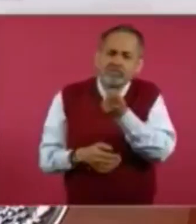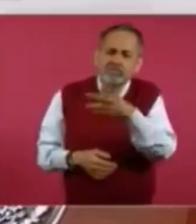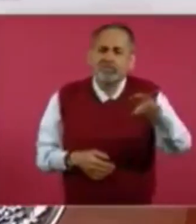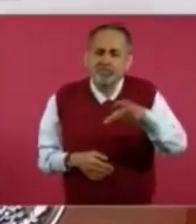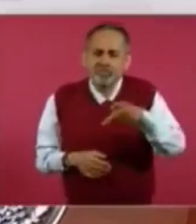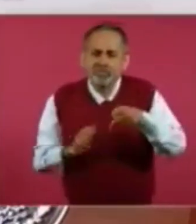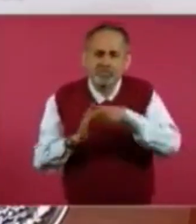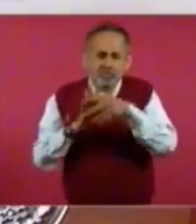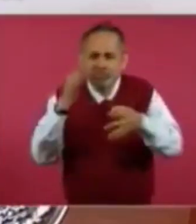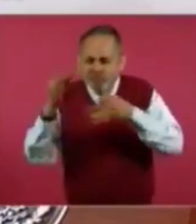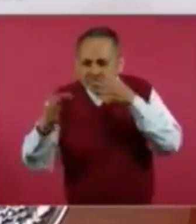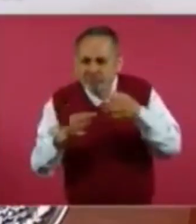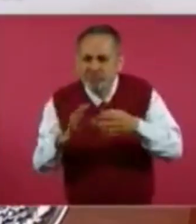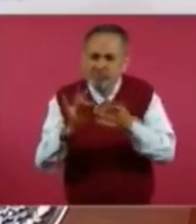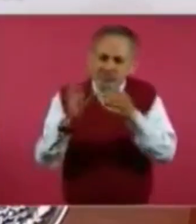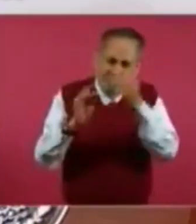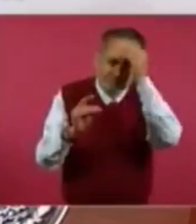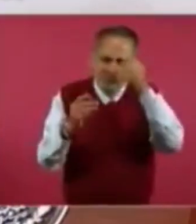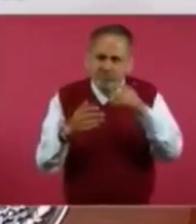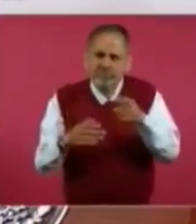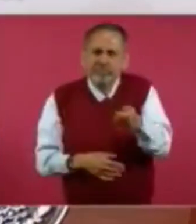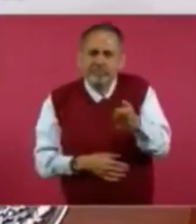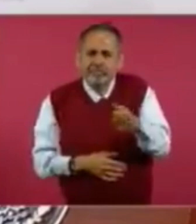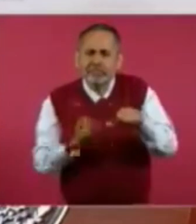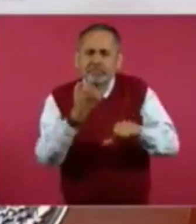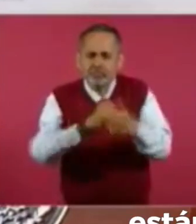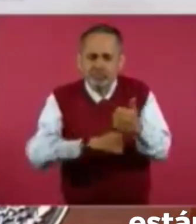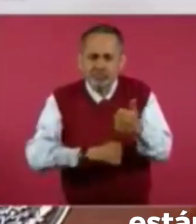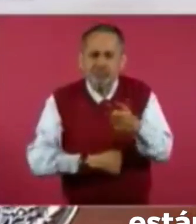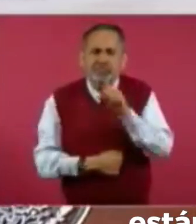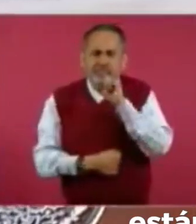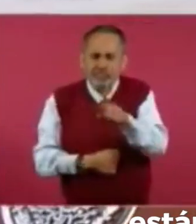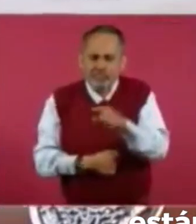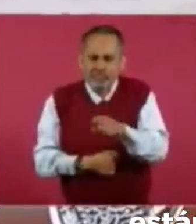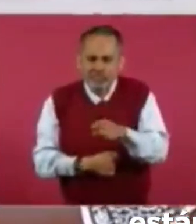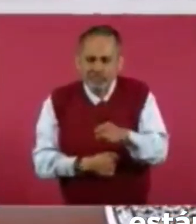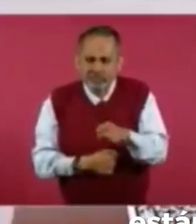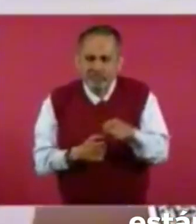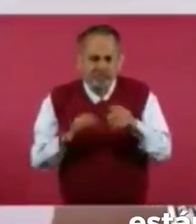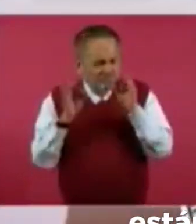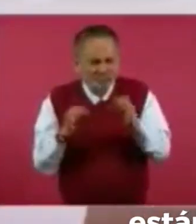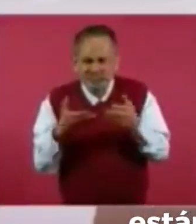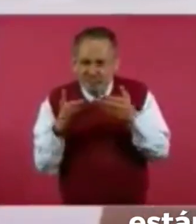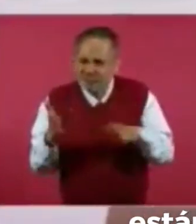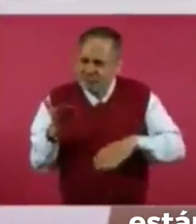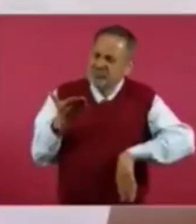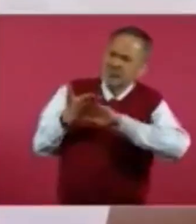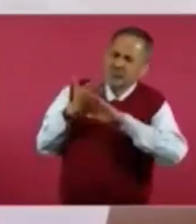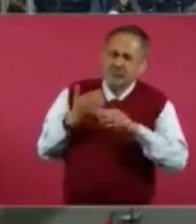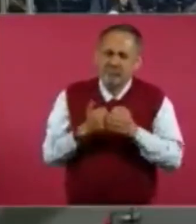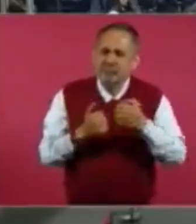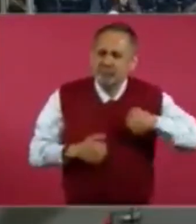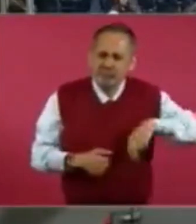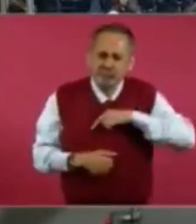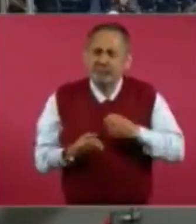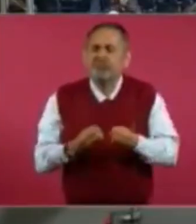periodistas, analistas en el 11 están abiertamente en contra de nosotros.